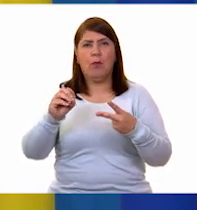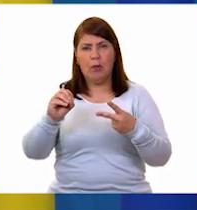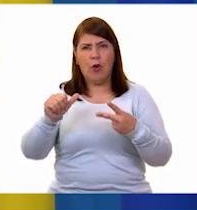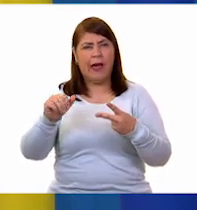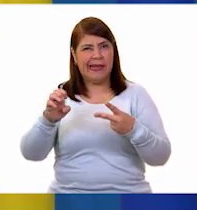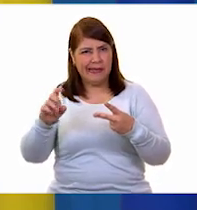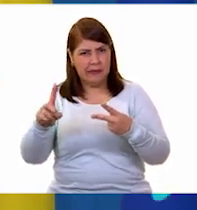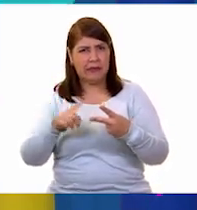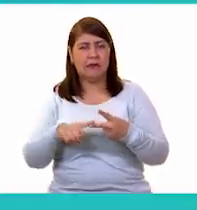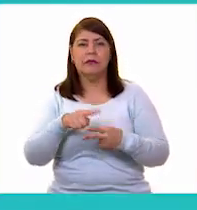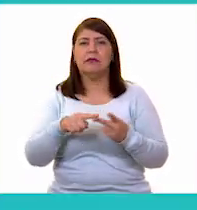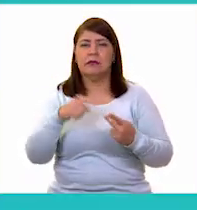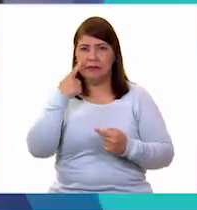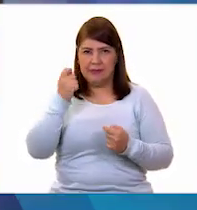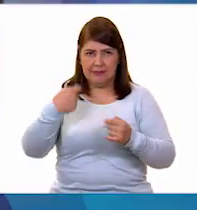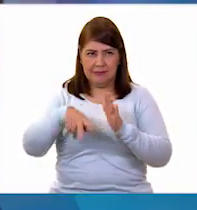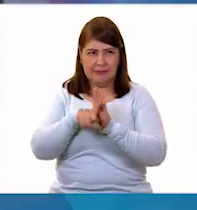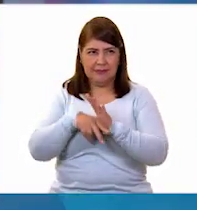video.